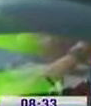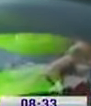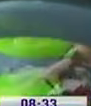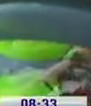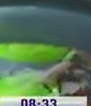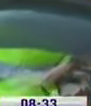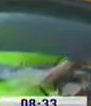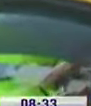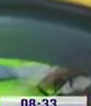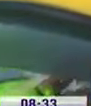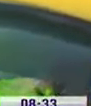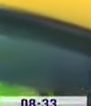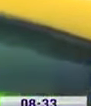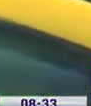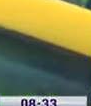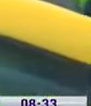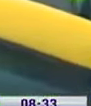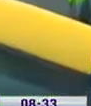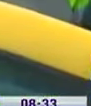estacionada.